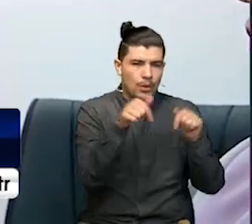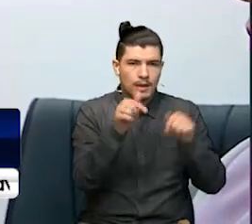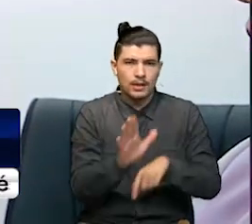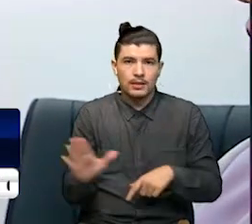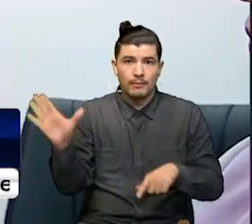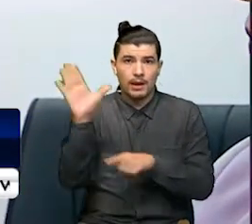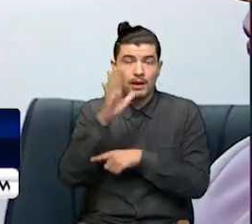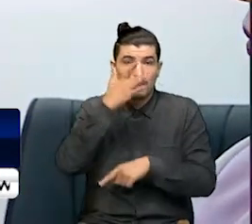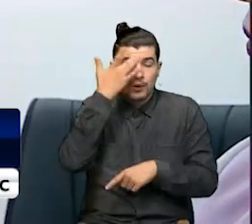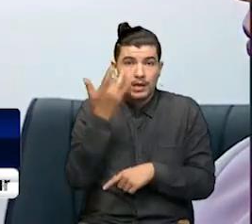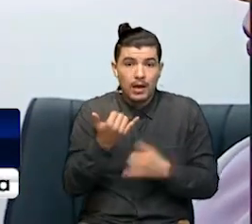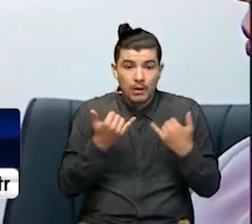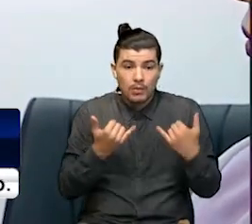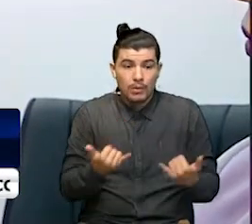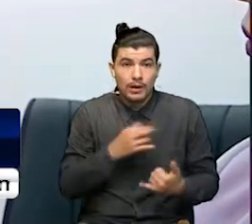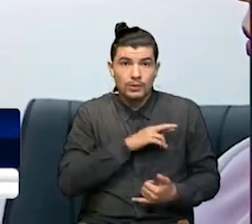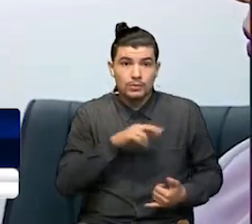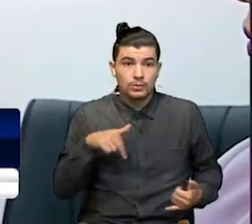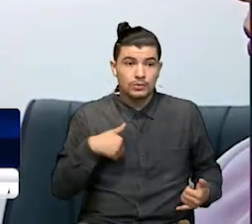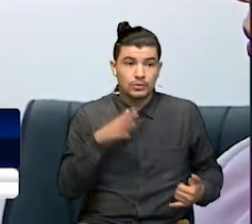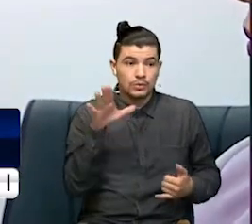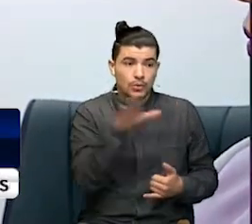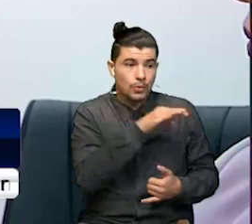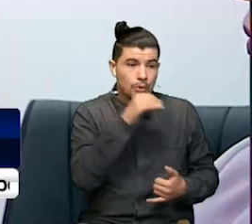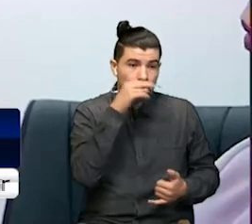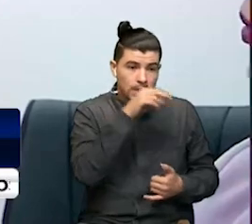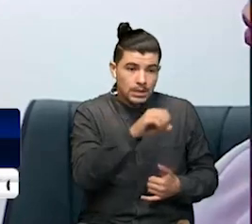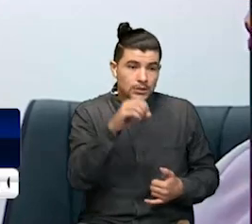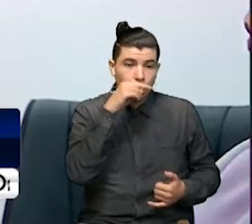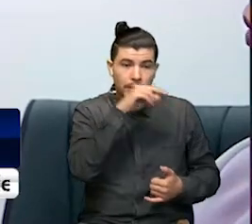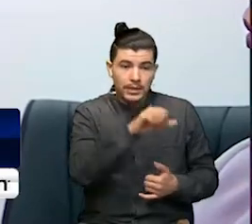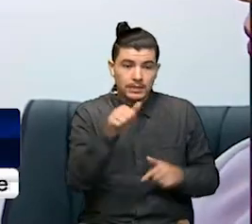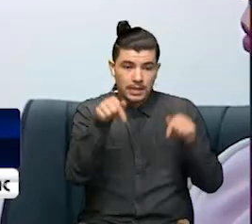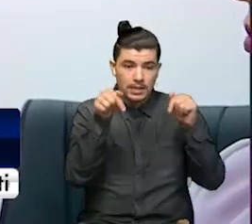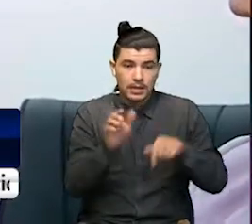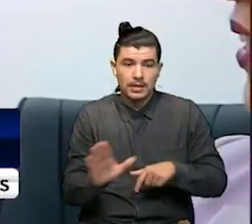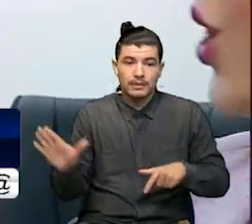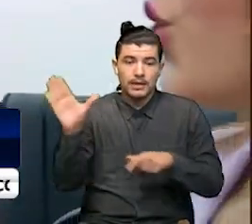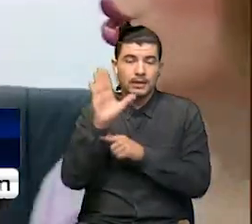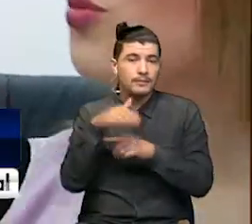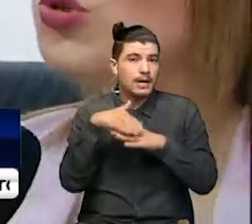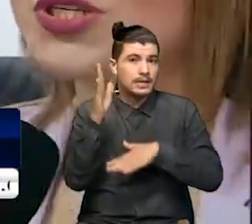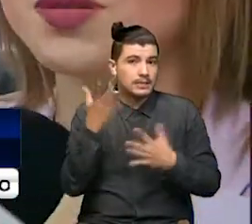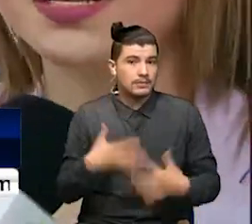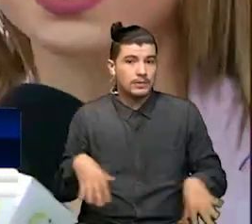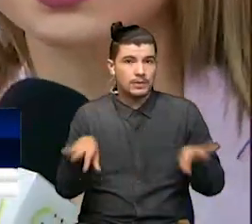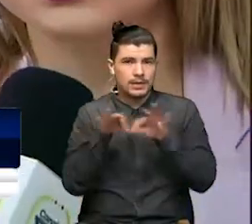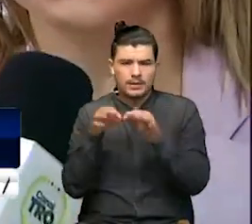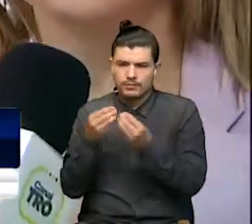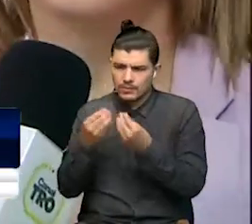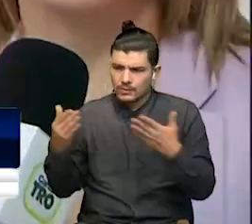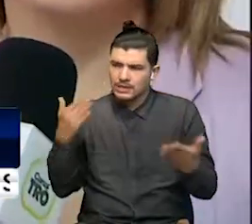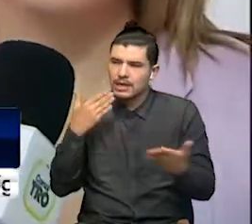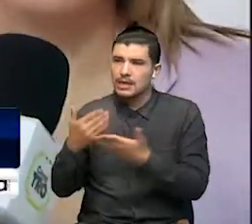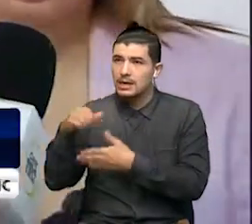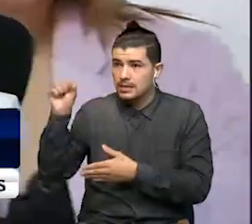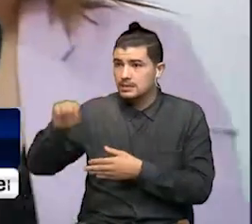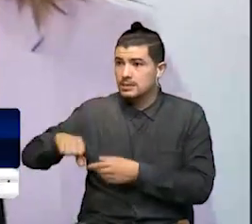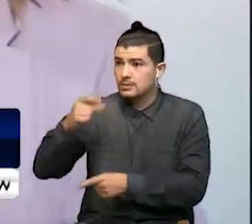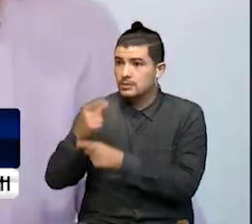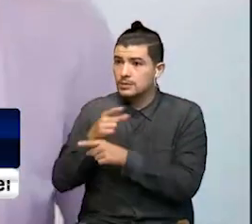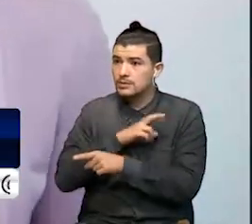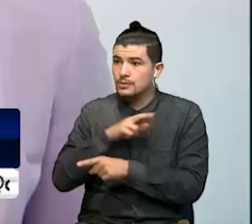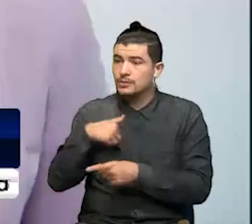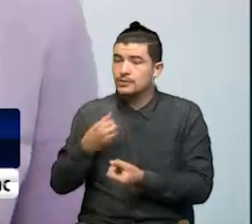departamento porque para nosotros todos los niños y niñas y adolescentes del departamento son muy importantes coronel muchísimas gracias bueno televidente los